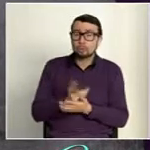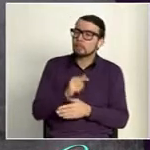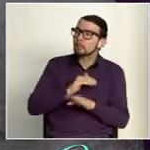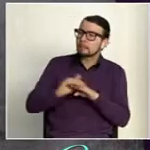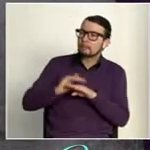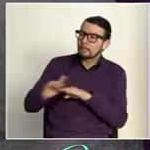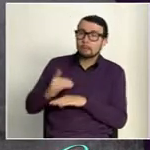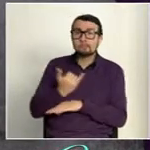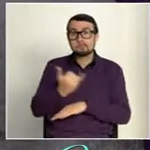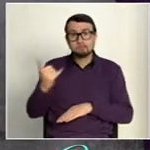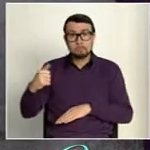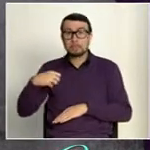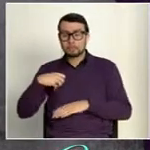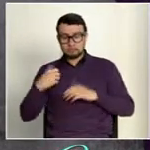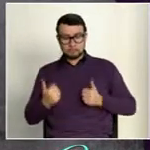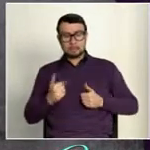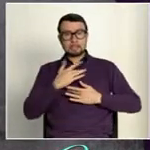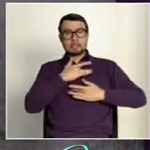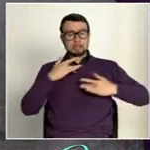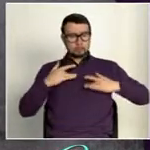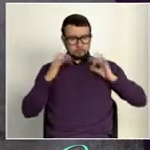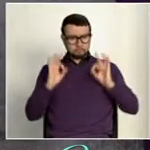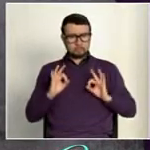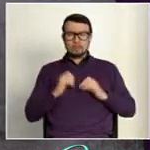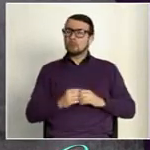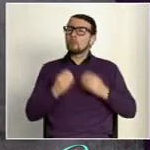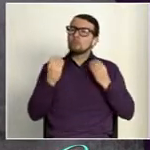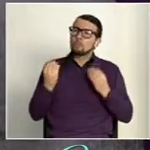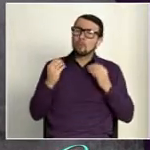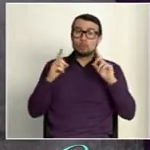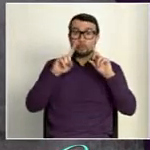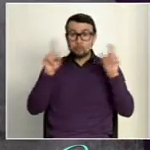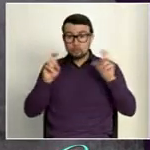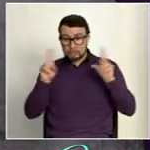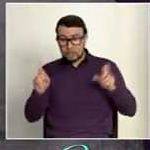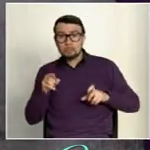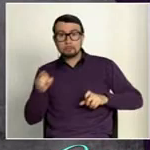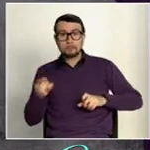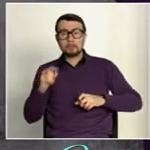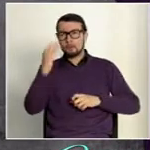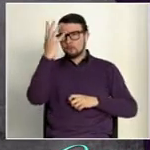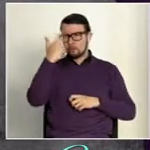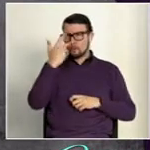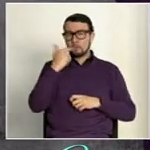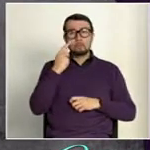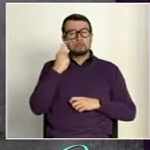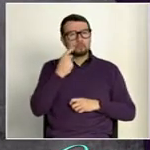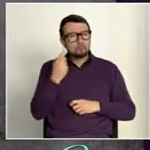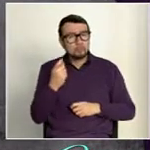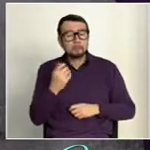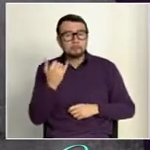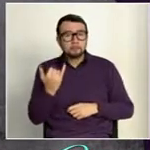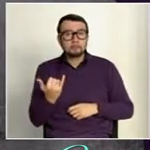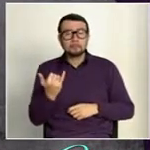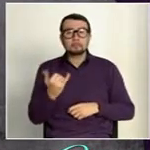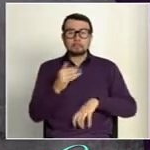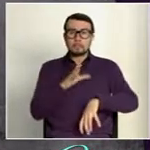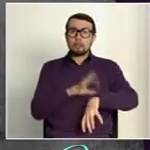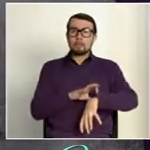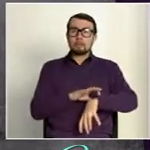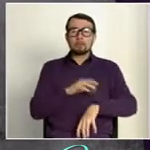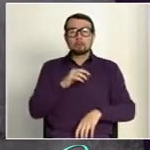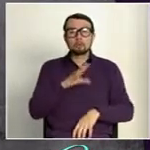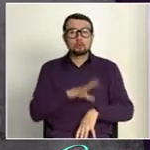acompañan para bien de la salud. Muchos de estos temas están en Facebook buscando medicamentos Dr. Rojas, y